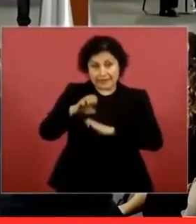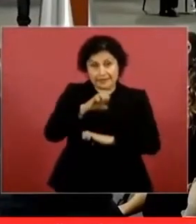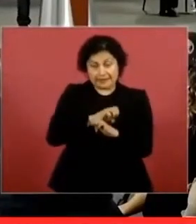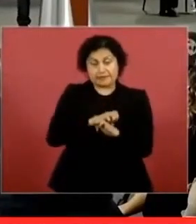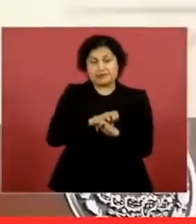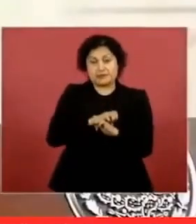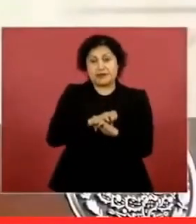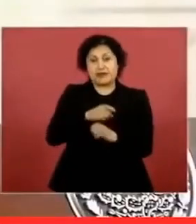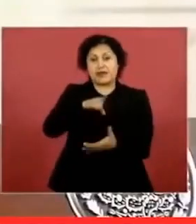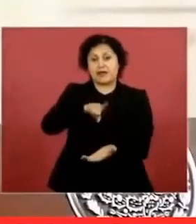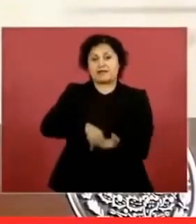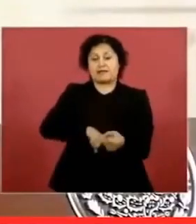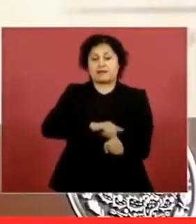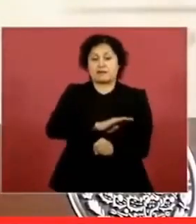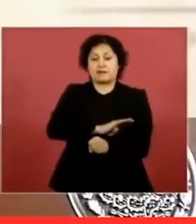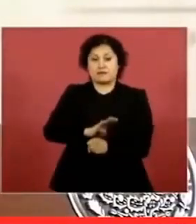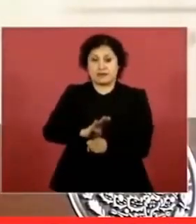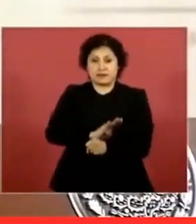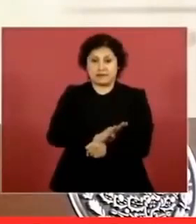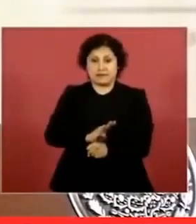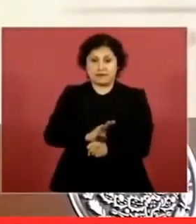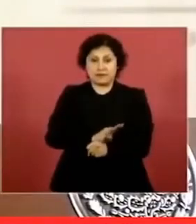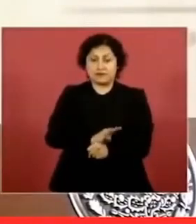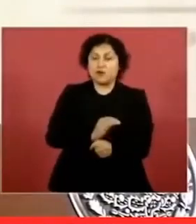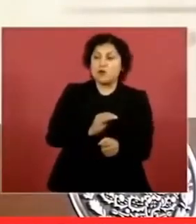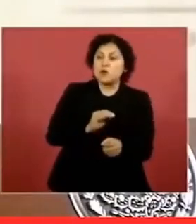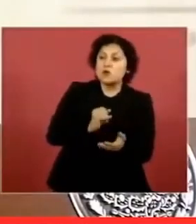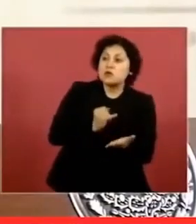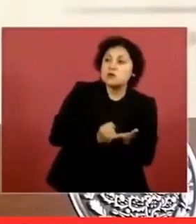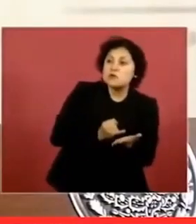con la condonación de impuestos.